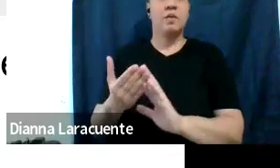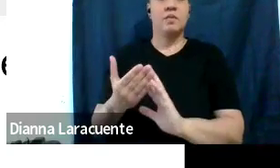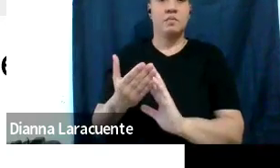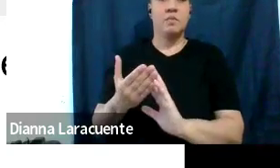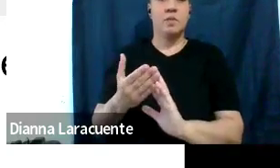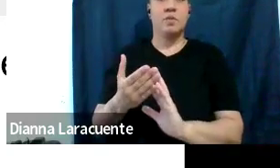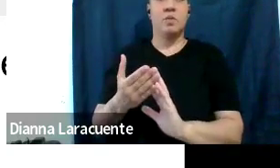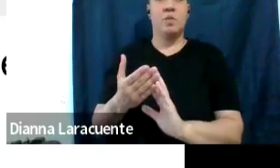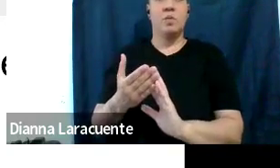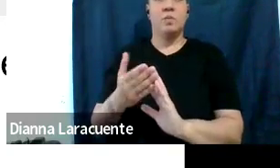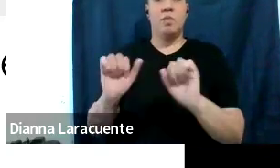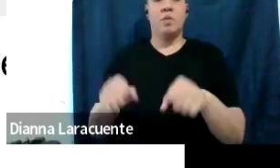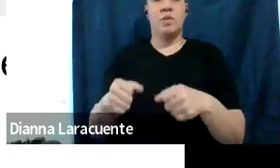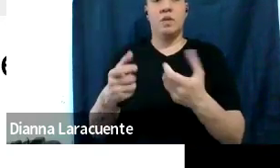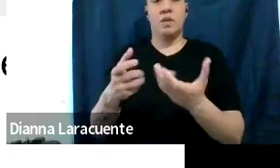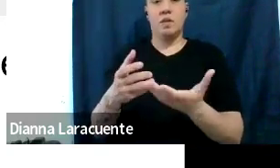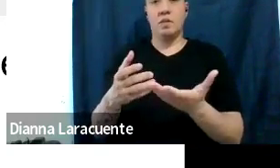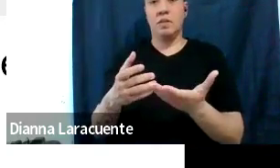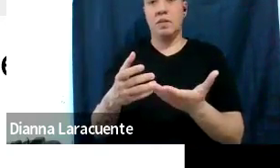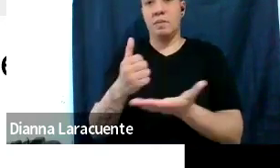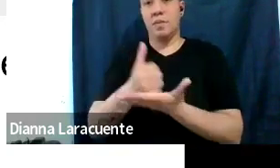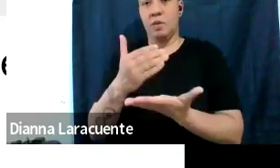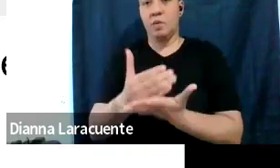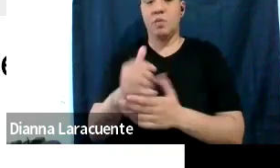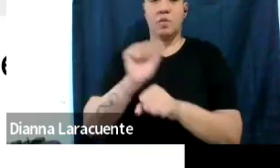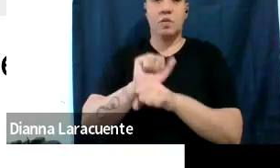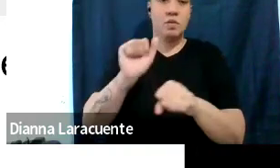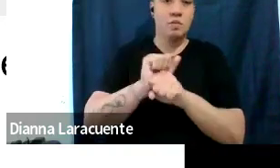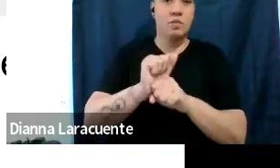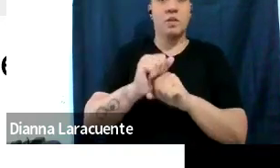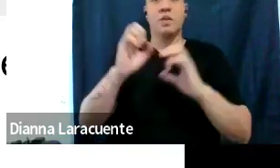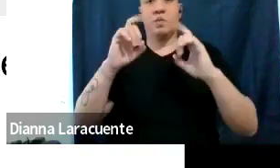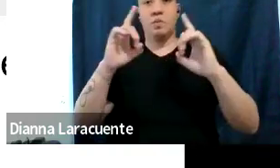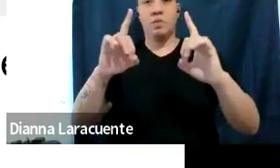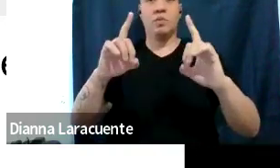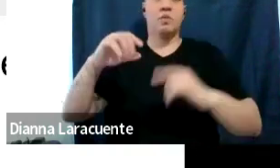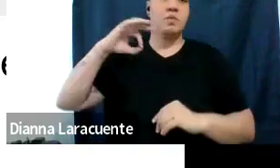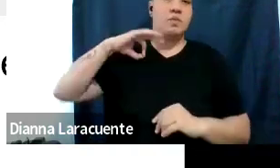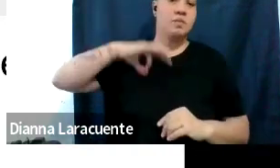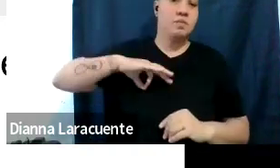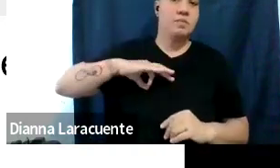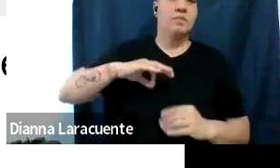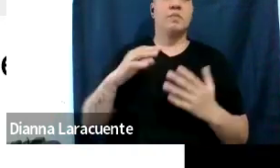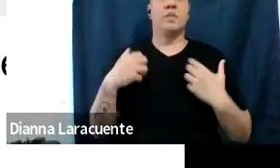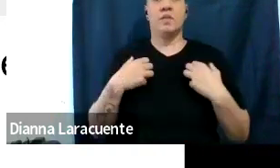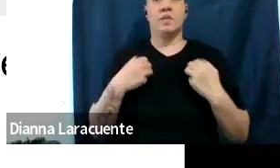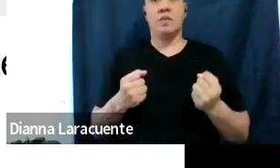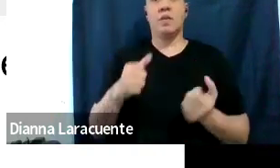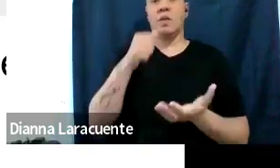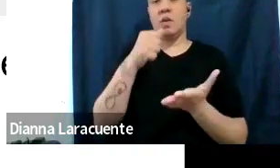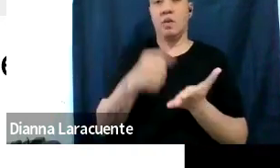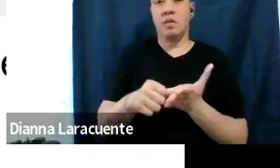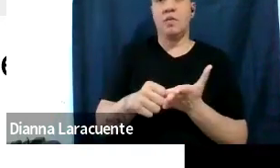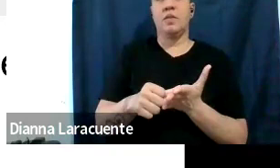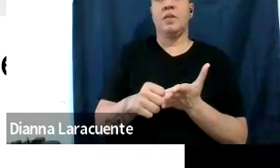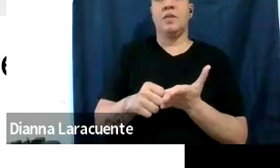legislar en materia de presupuesto, en obras públicas, instrucción pública, beneficencia, sanidad, correos y